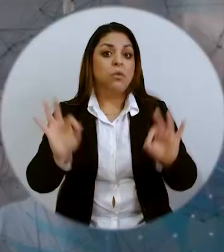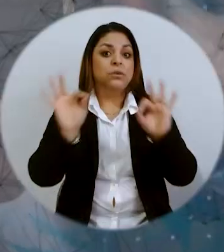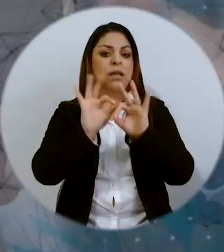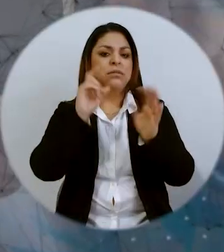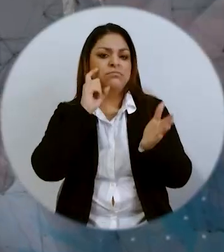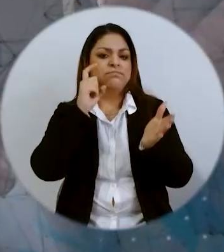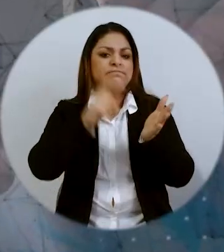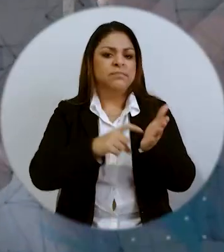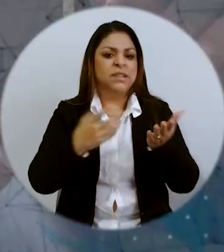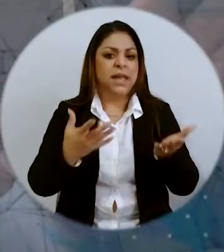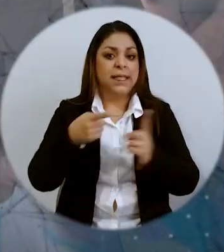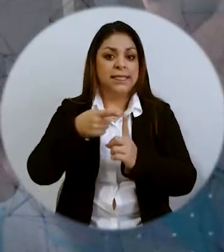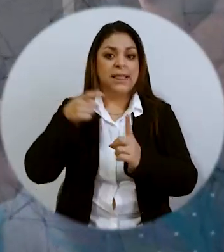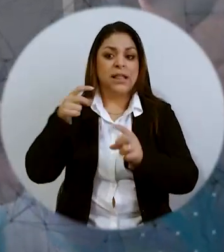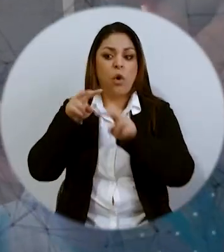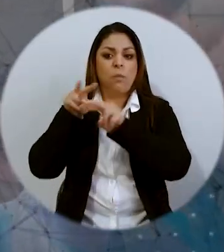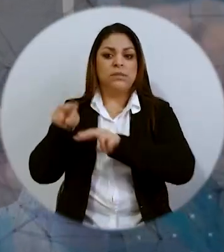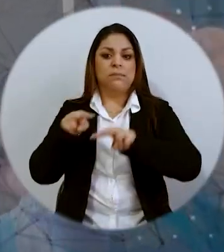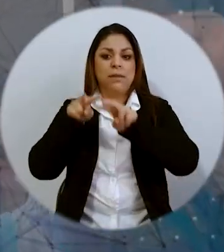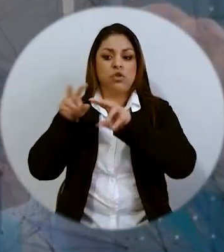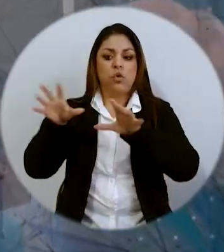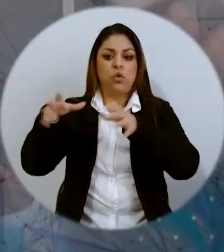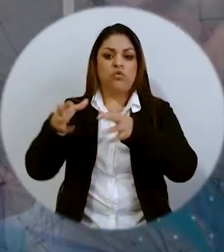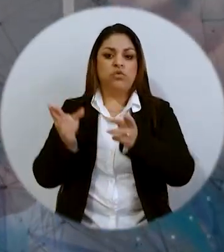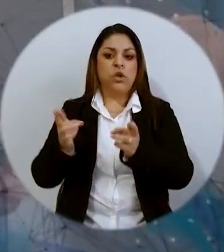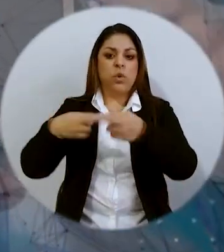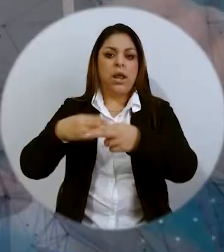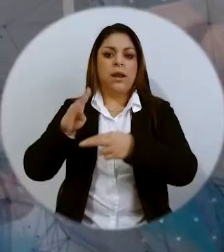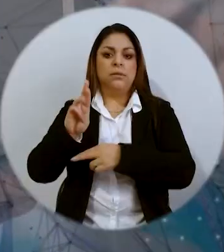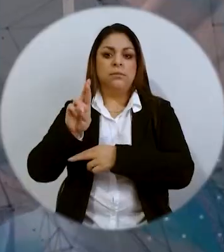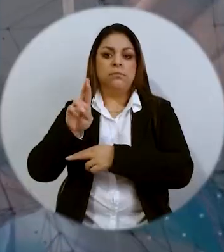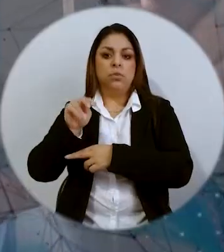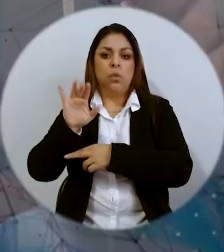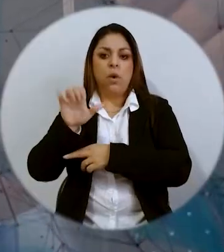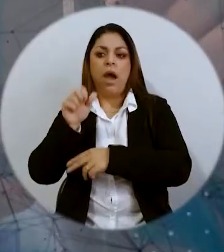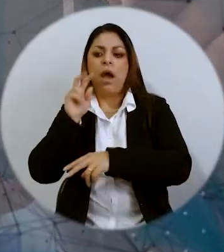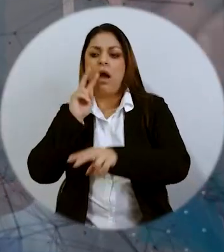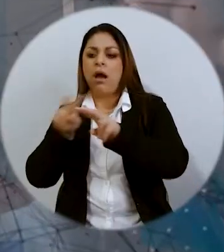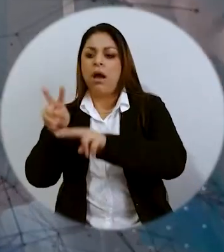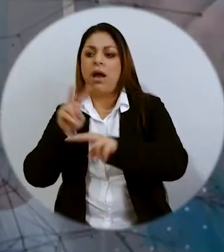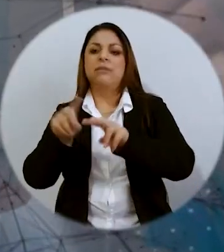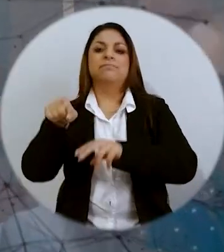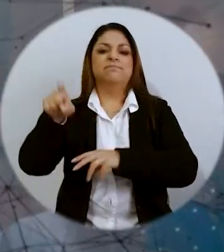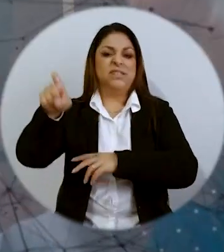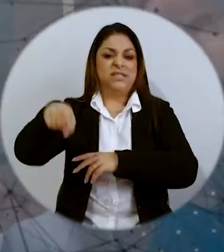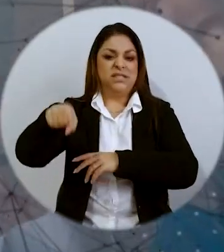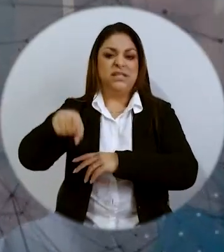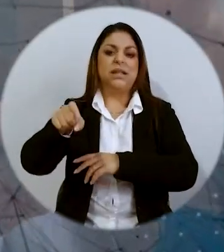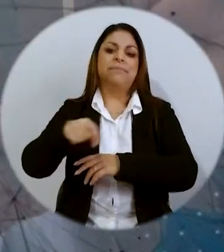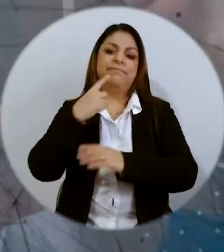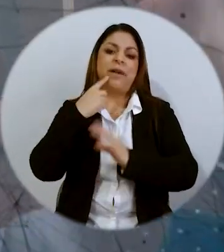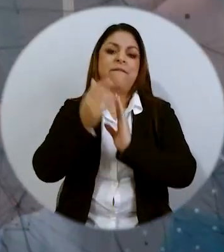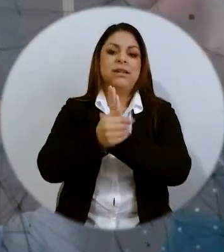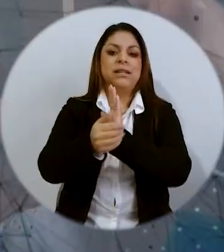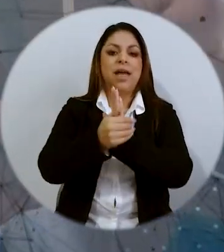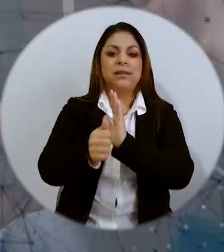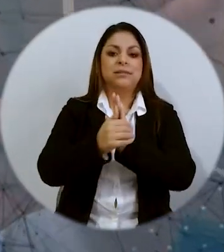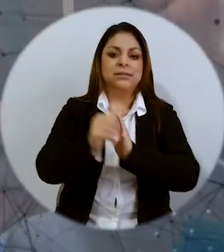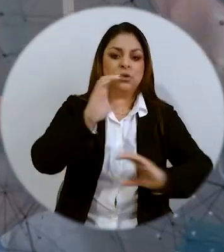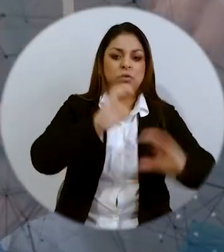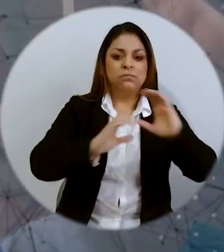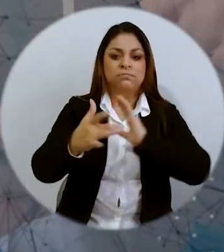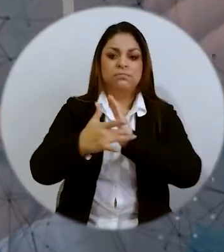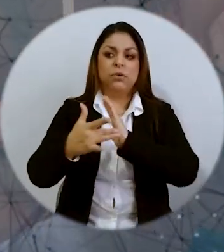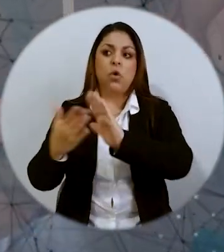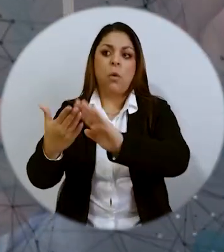importante resaltarlo, ¿verdad? Que a través del Observatorio Regional Brunca se identificó una necesidad a través de todas las habilidades STEM que ha sido respaldada con lo que